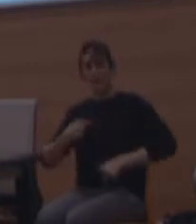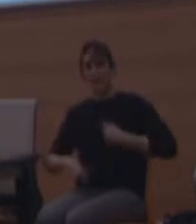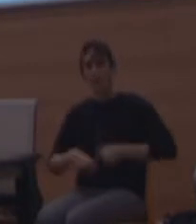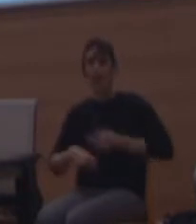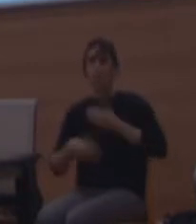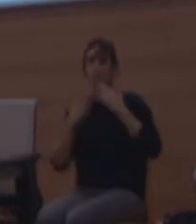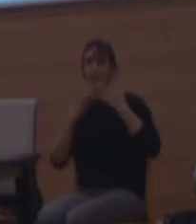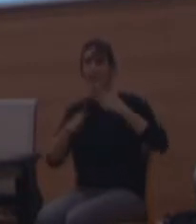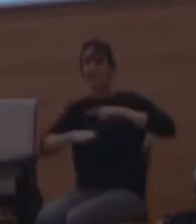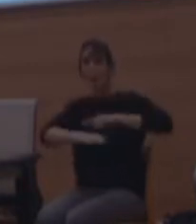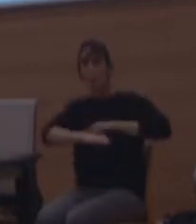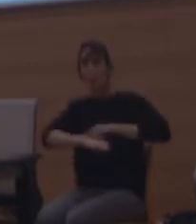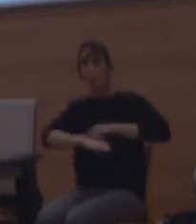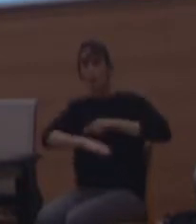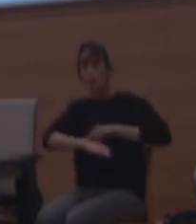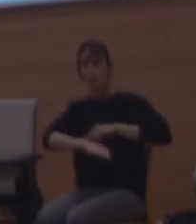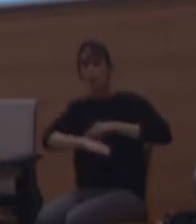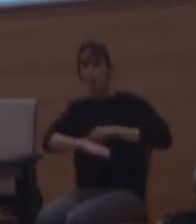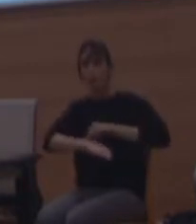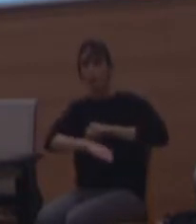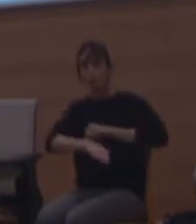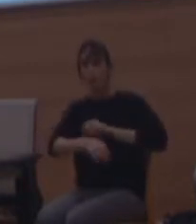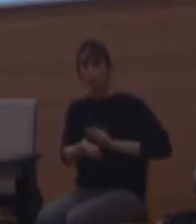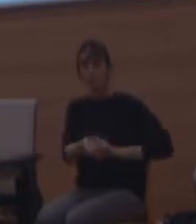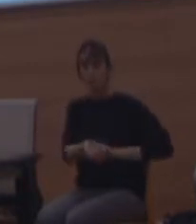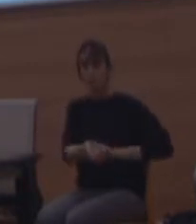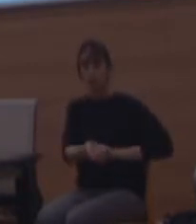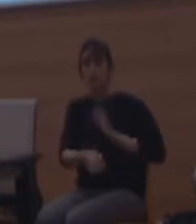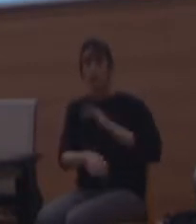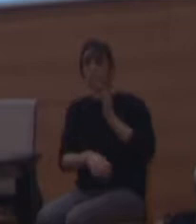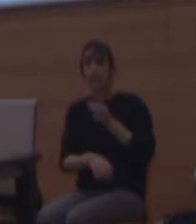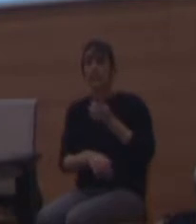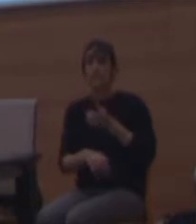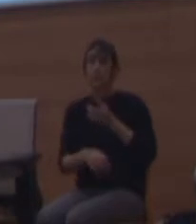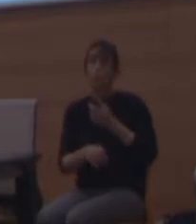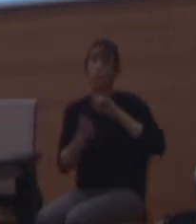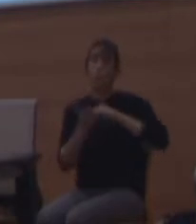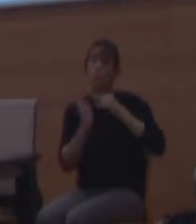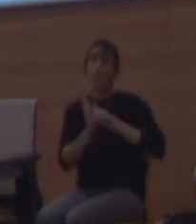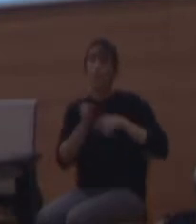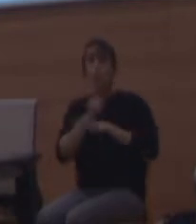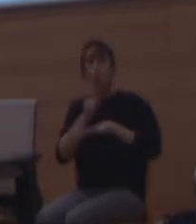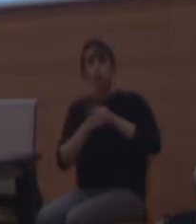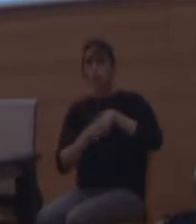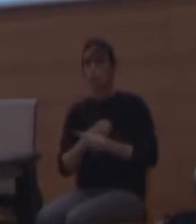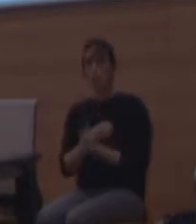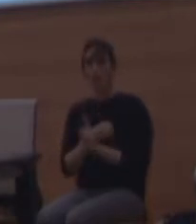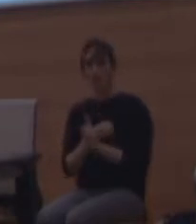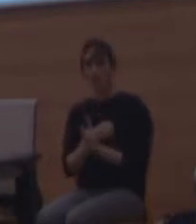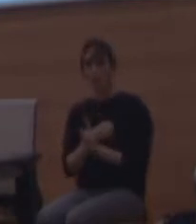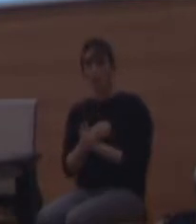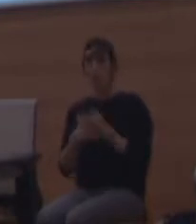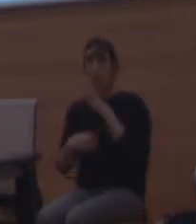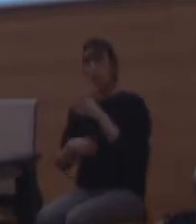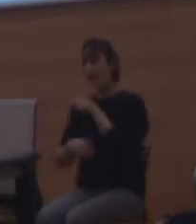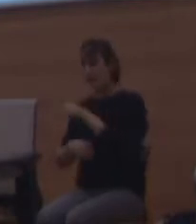pulsos y la determinación del índice tobillo-brazo como métodos no invasivos. Los otros más